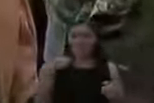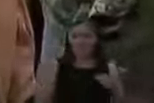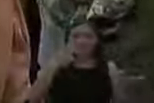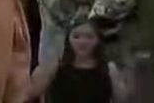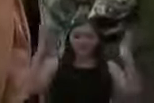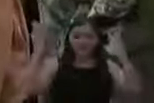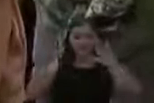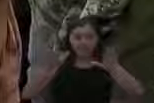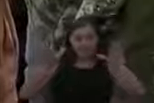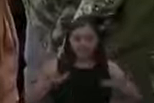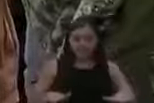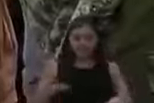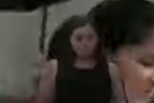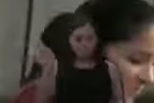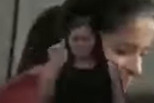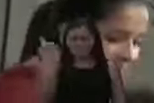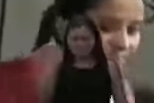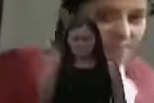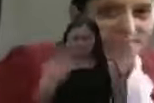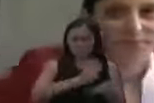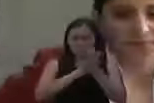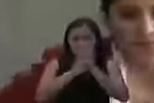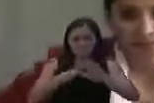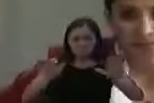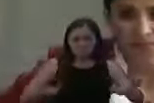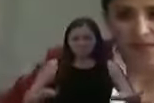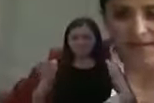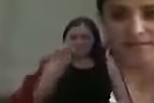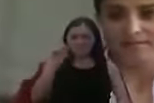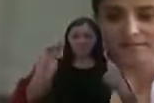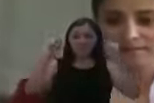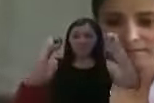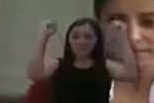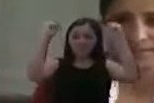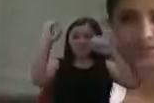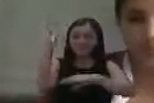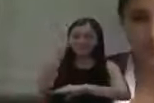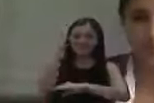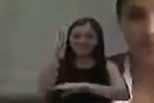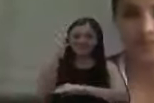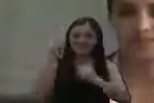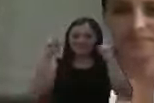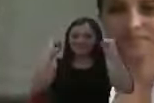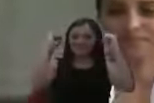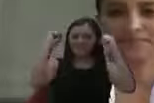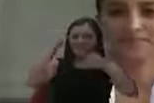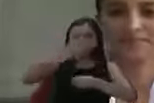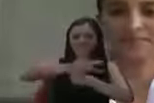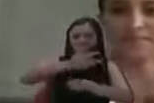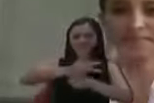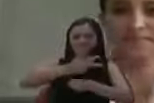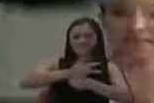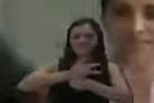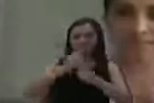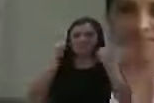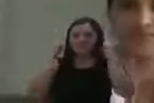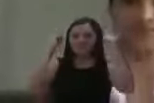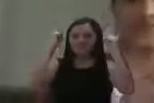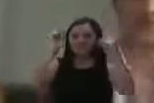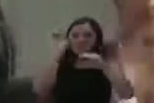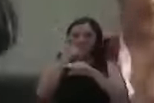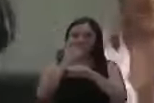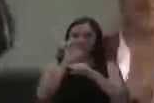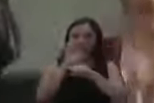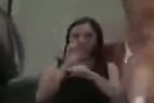Revolución no la para nada no la para nadie que viva tunguragua que viva Chimborazo Que viva la patria